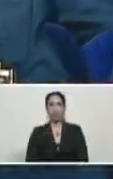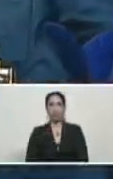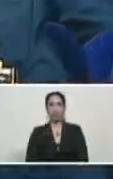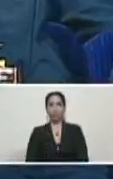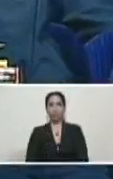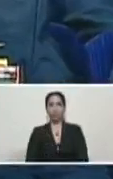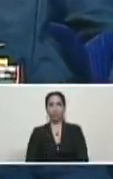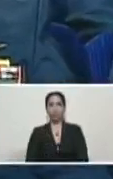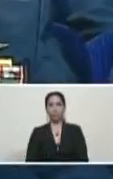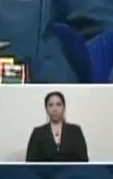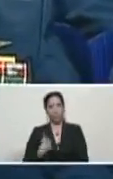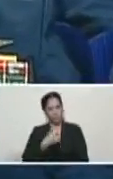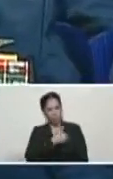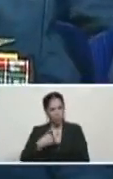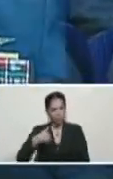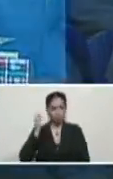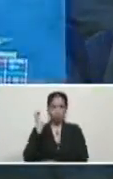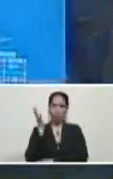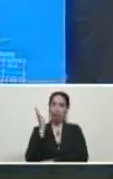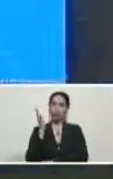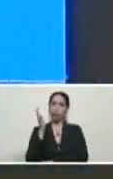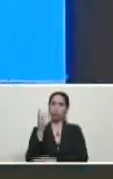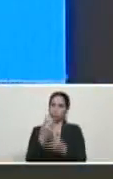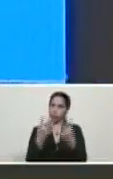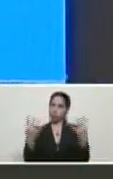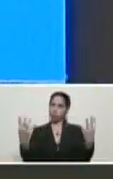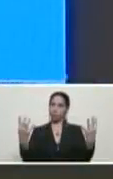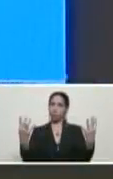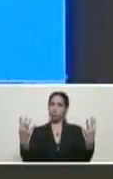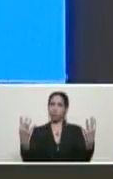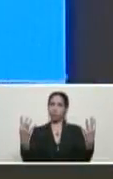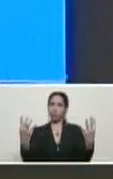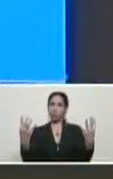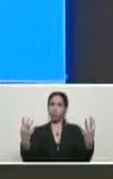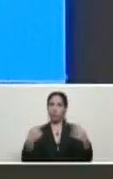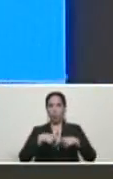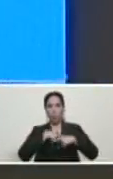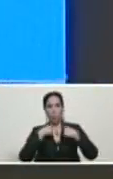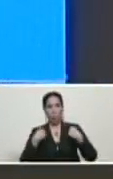Yo quise hacer este acto aquí, en el corazón